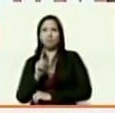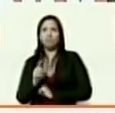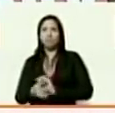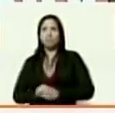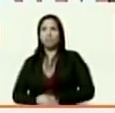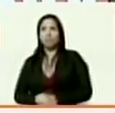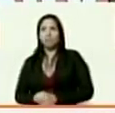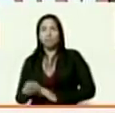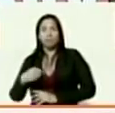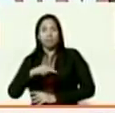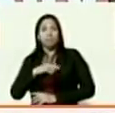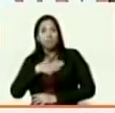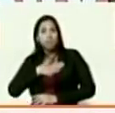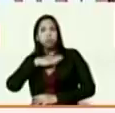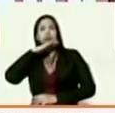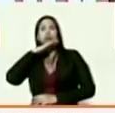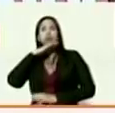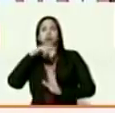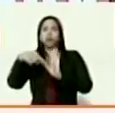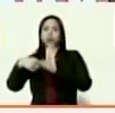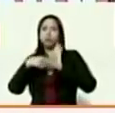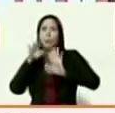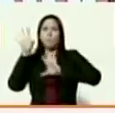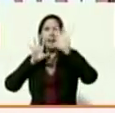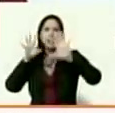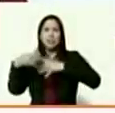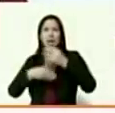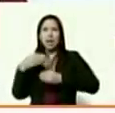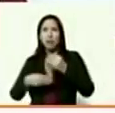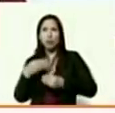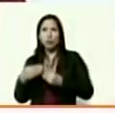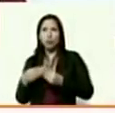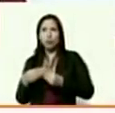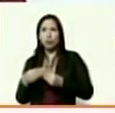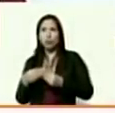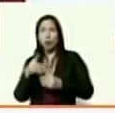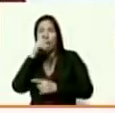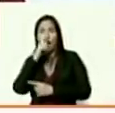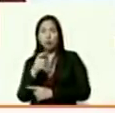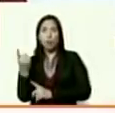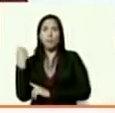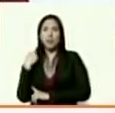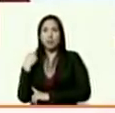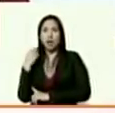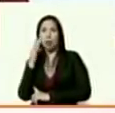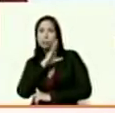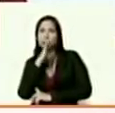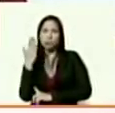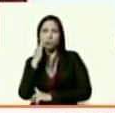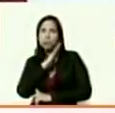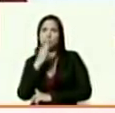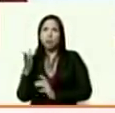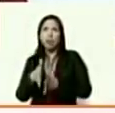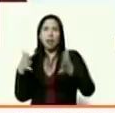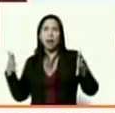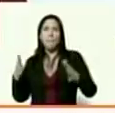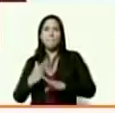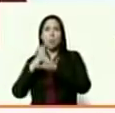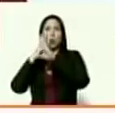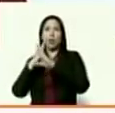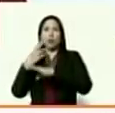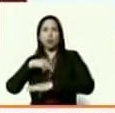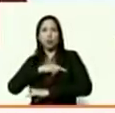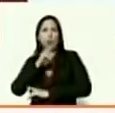Estamos llenos de ejemplos de países que lo han hecho. Y entre el año pasado, en medio de un gran bloqueo,